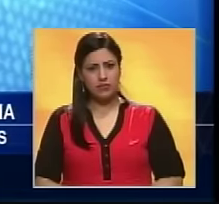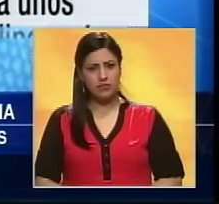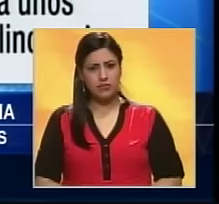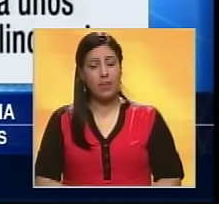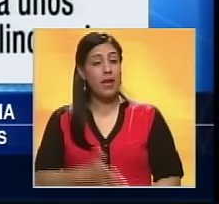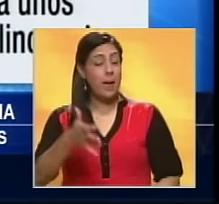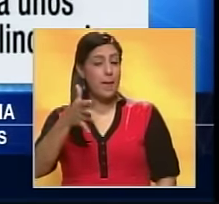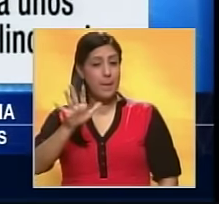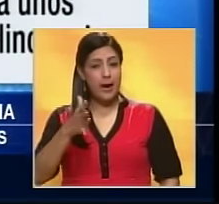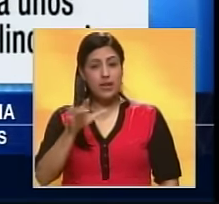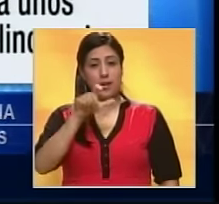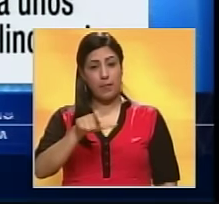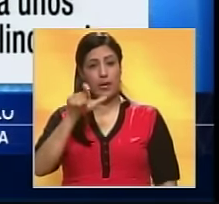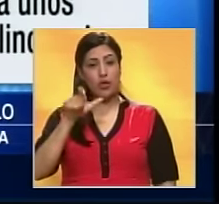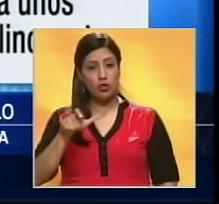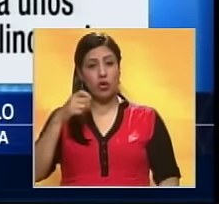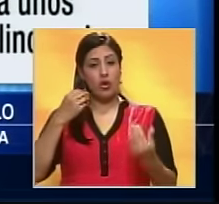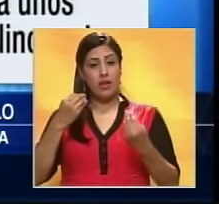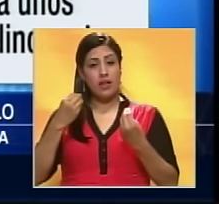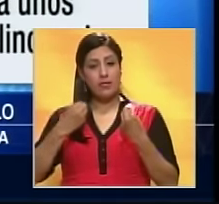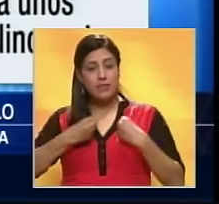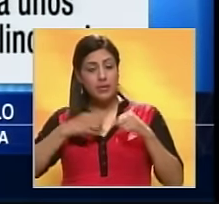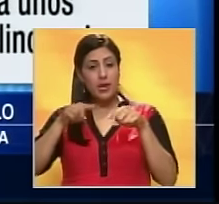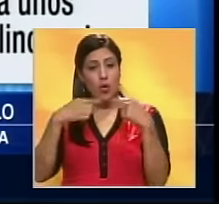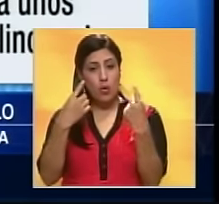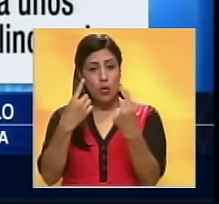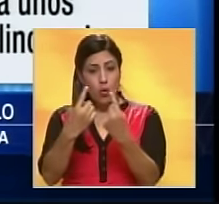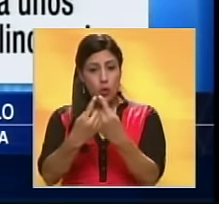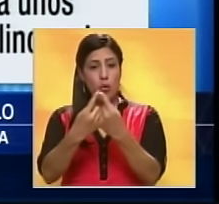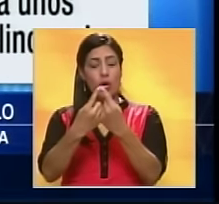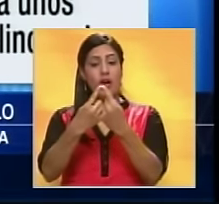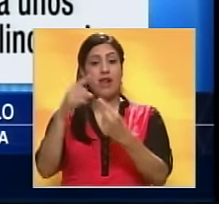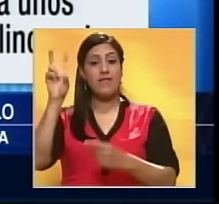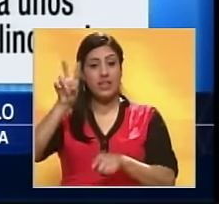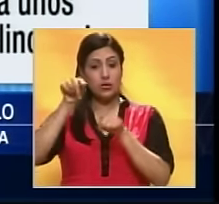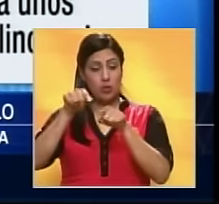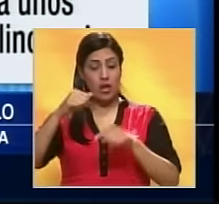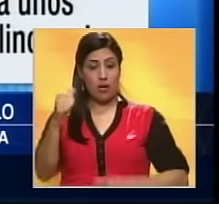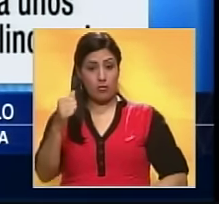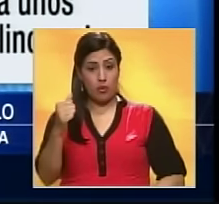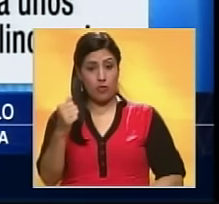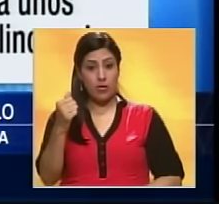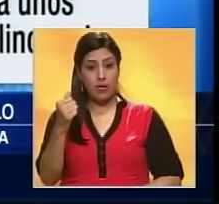Al parecer, los funcionarios de esta entidad policial venezolana